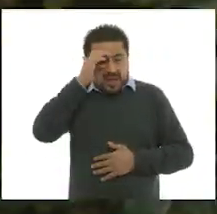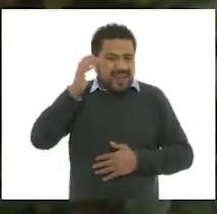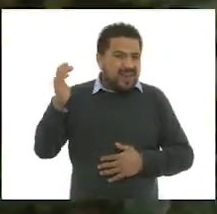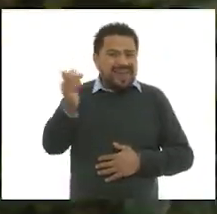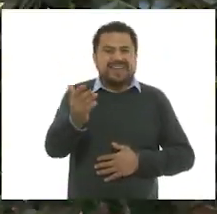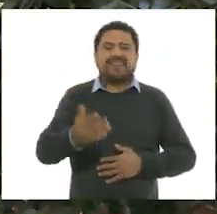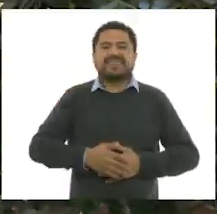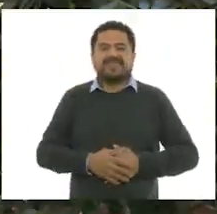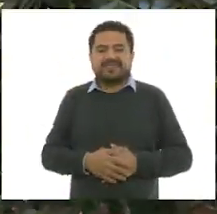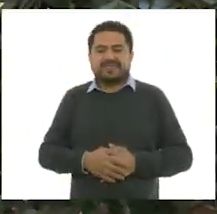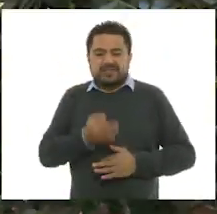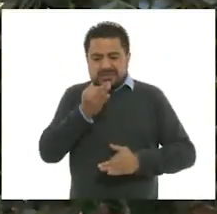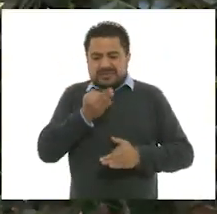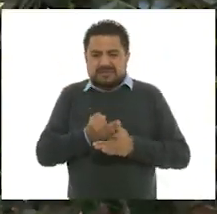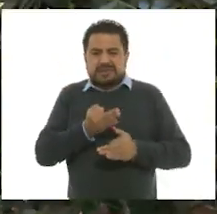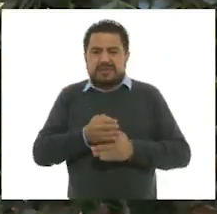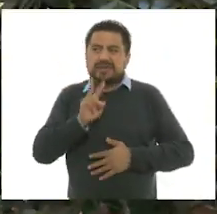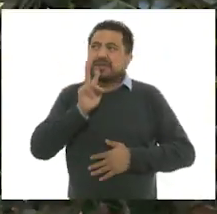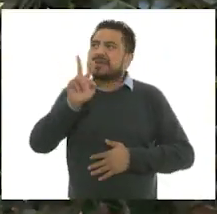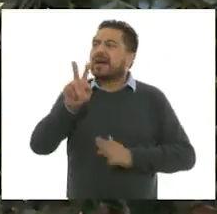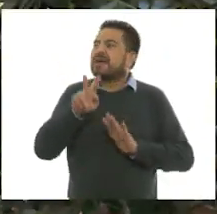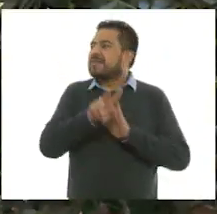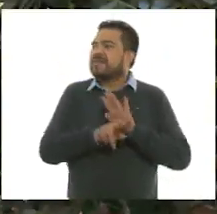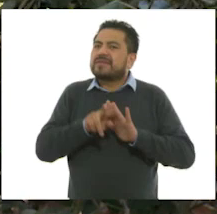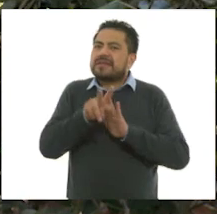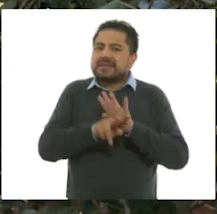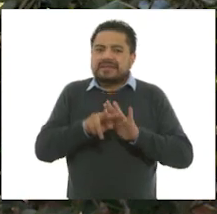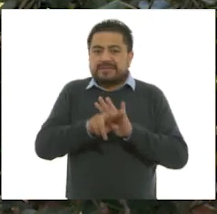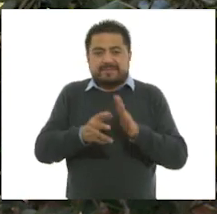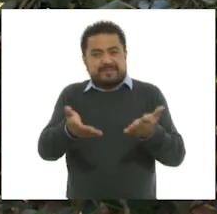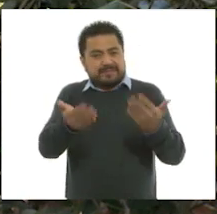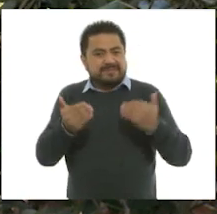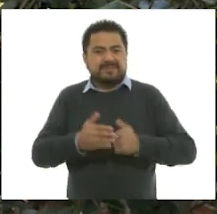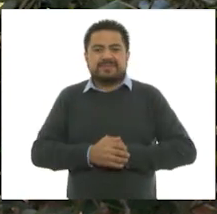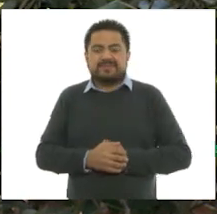¡Hola! ¡Vamos a ver el siguiente video!